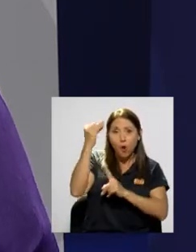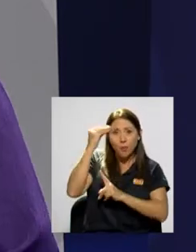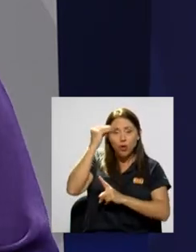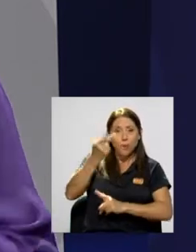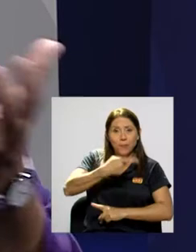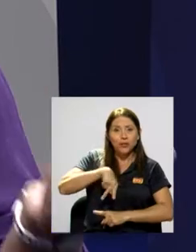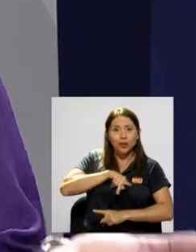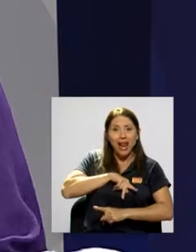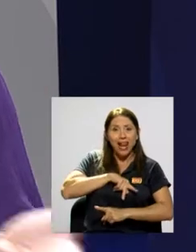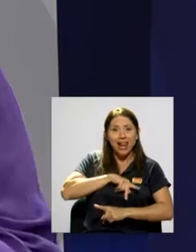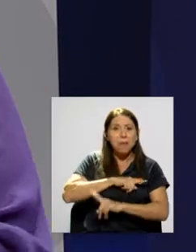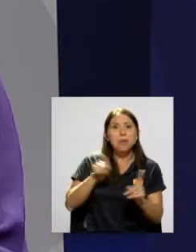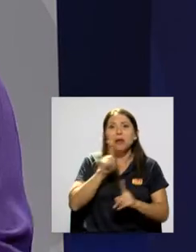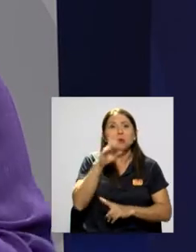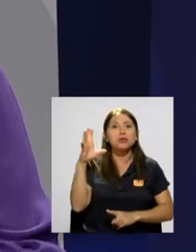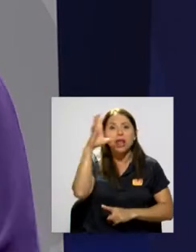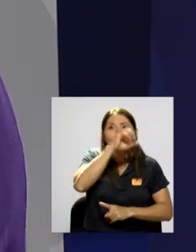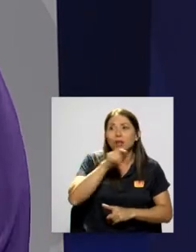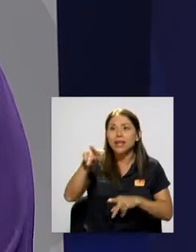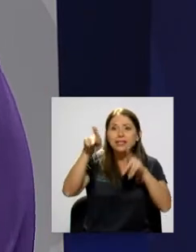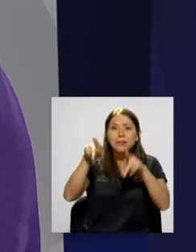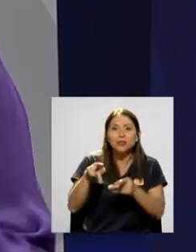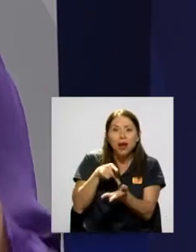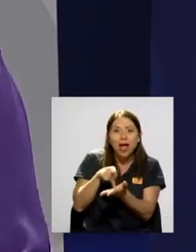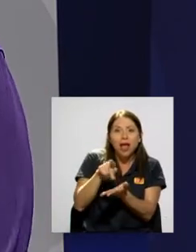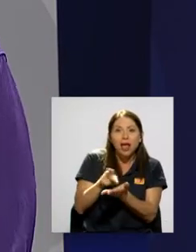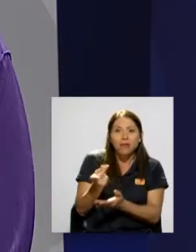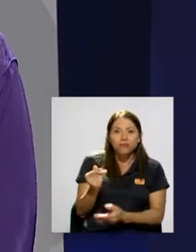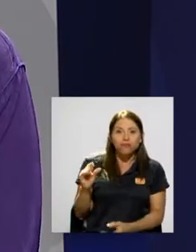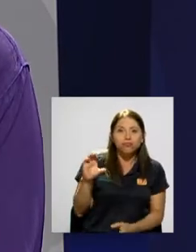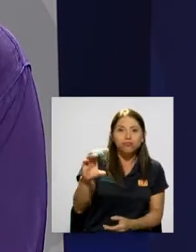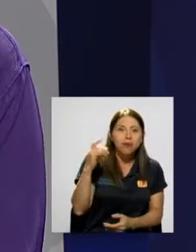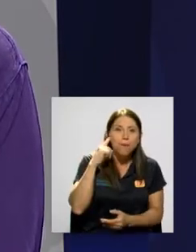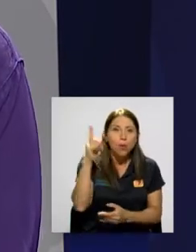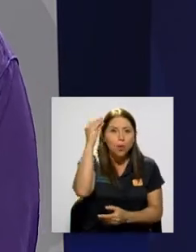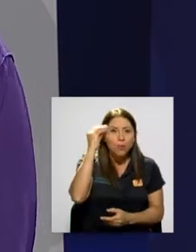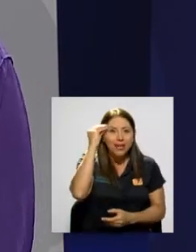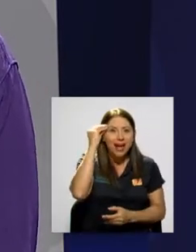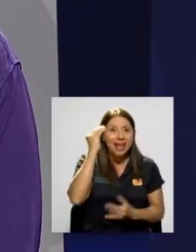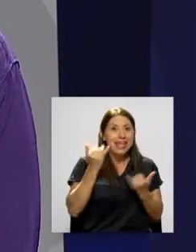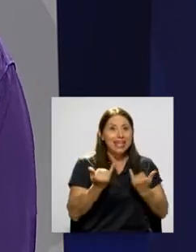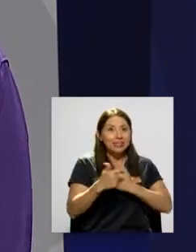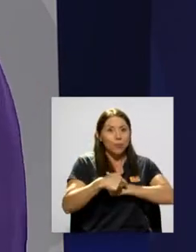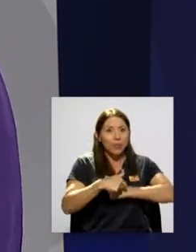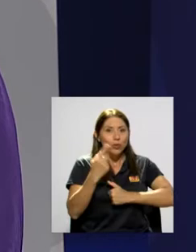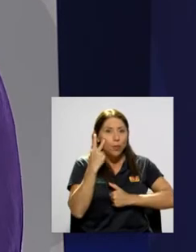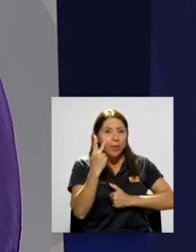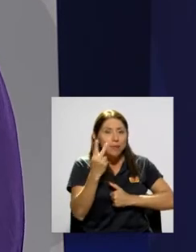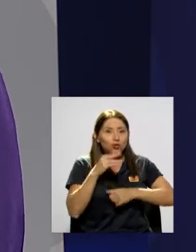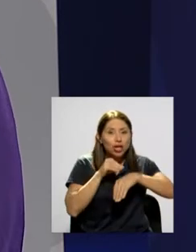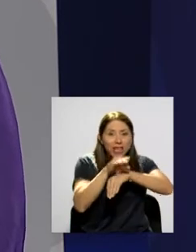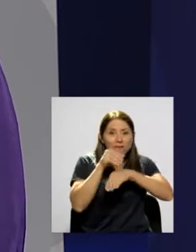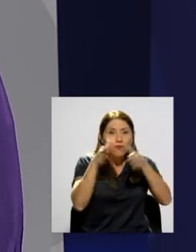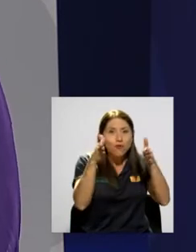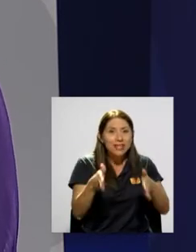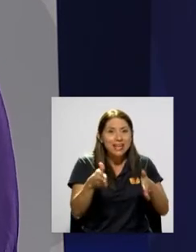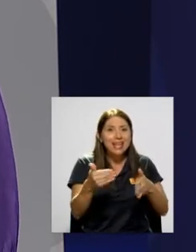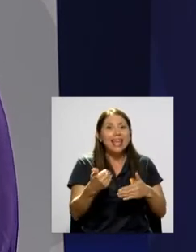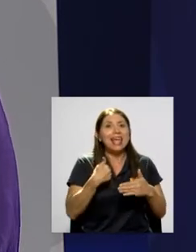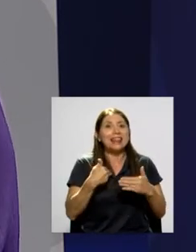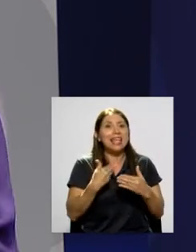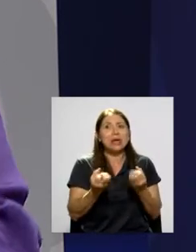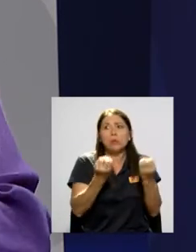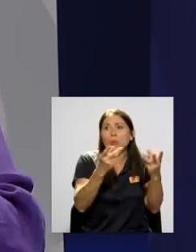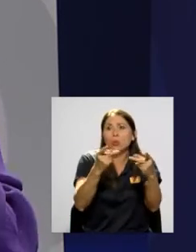secundarias. Entonces, en estos momentos, efectivamente, estamos viendo influencers o líderes de opinión que tienen bases de seguidores mucho más grandes que las que tienen algunos